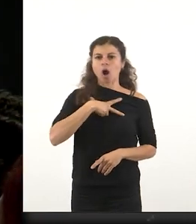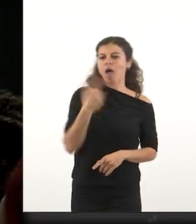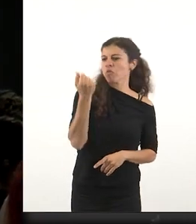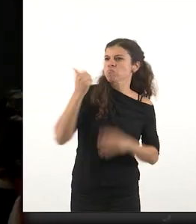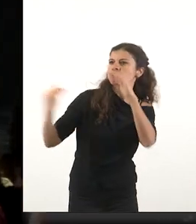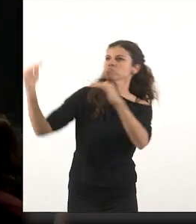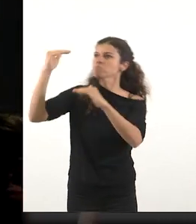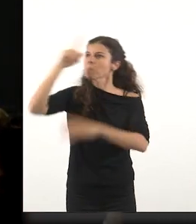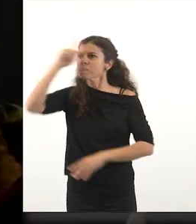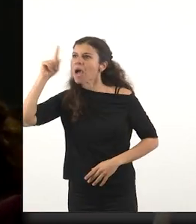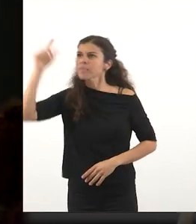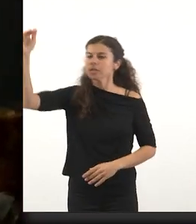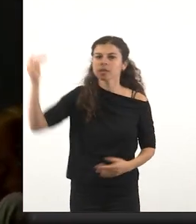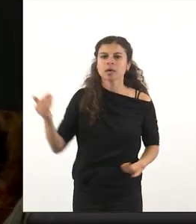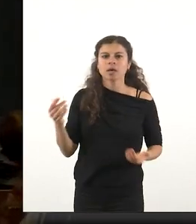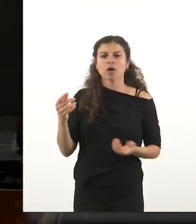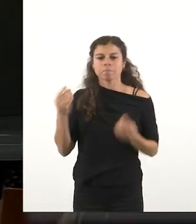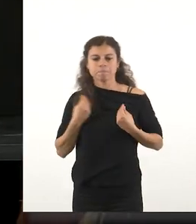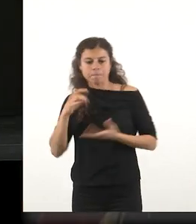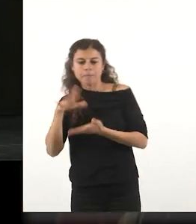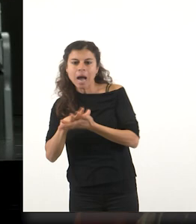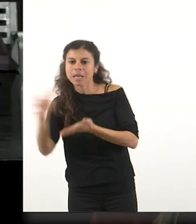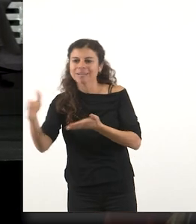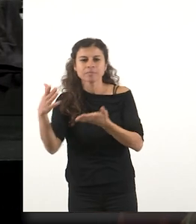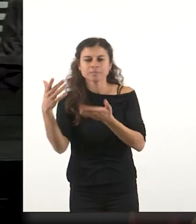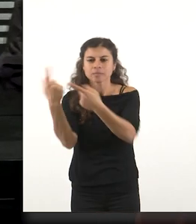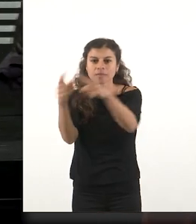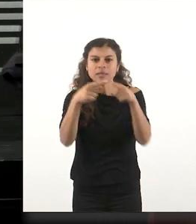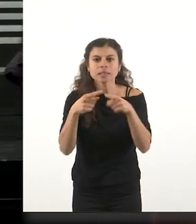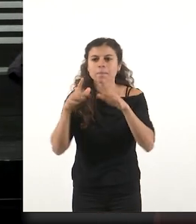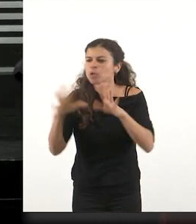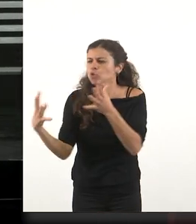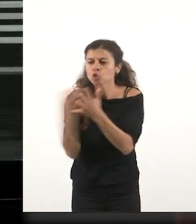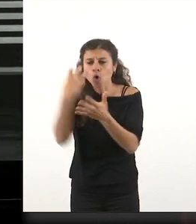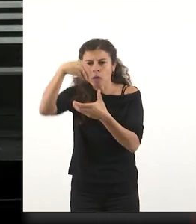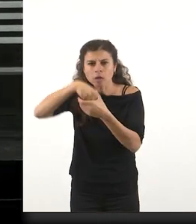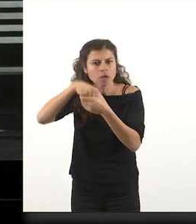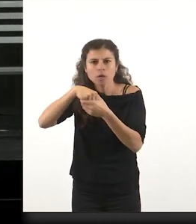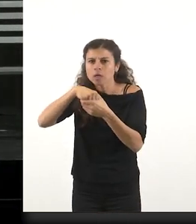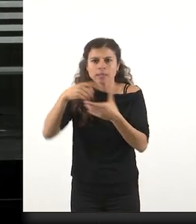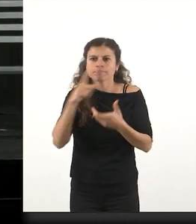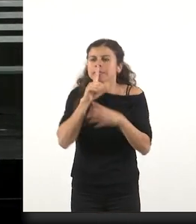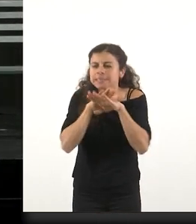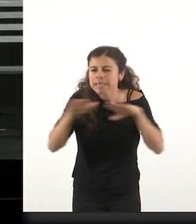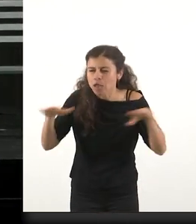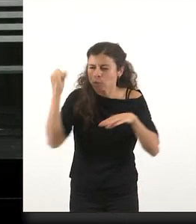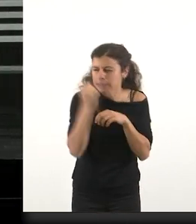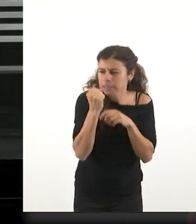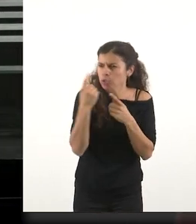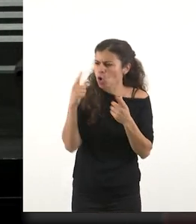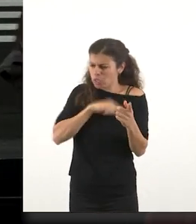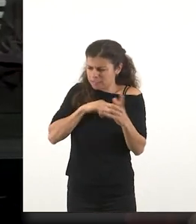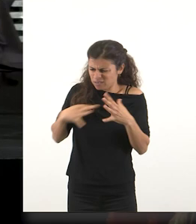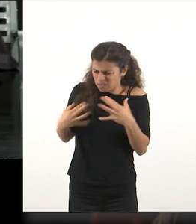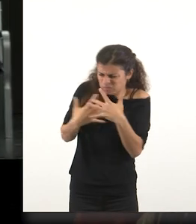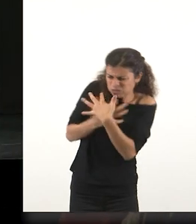de Madrid, pero que vivía en Málaga. Pero todas hablamos de lo mismo, de silencio asesino, de sentirnos como atrapadas entre arañas, confundidas, de sentir que